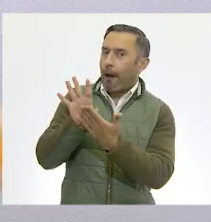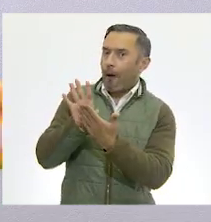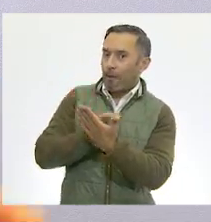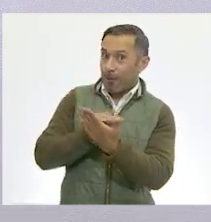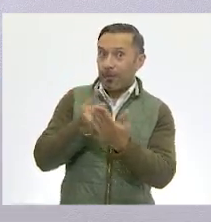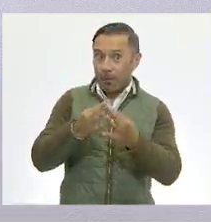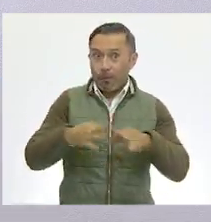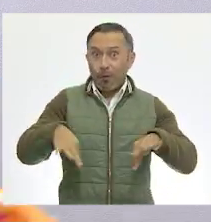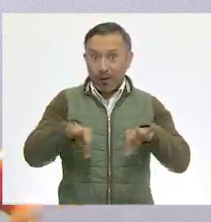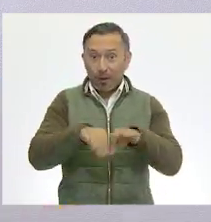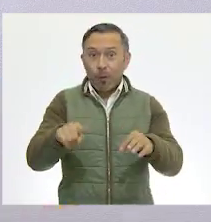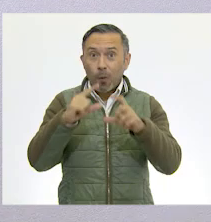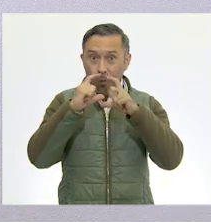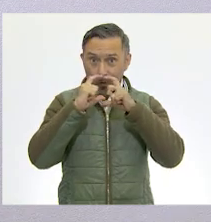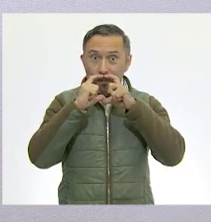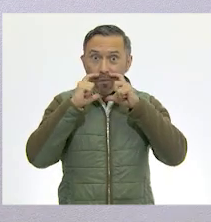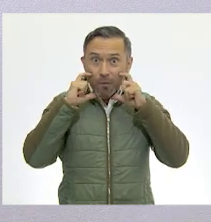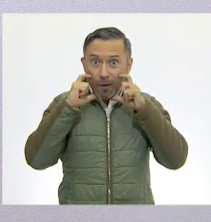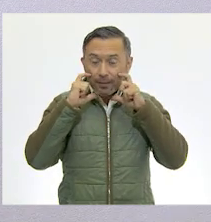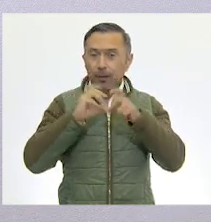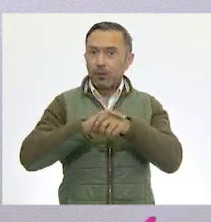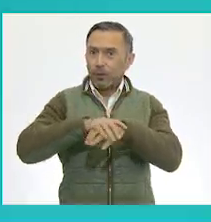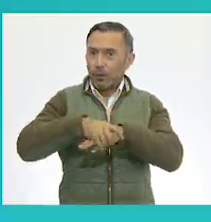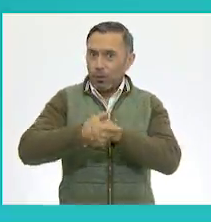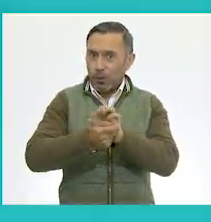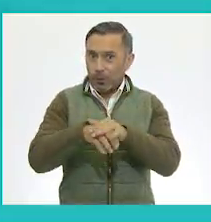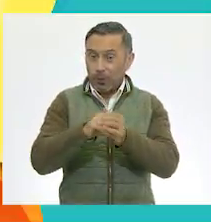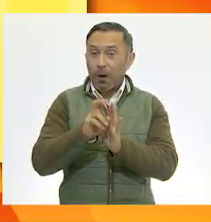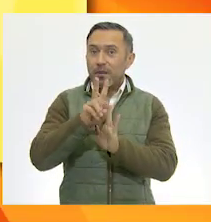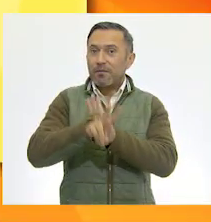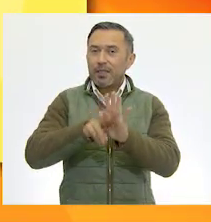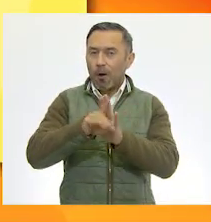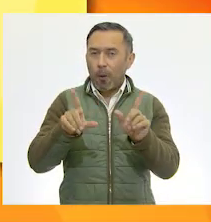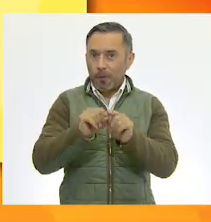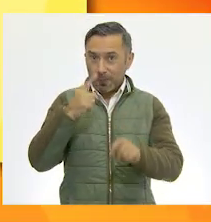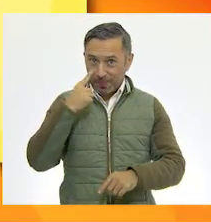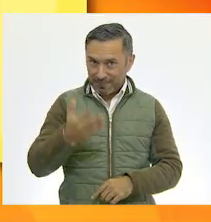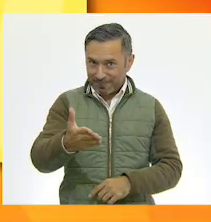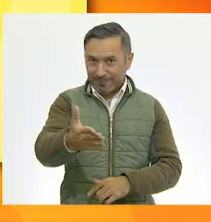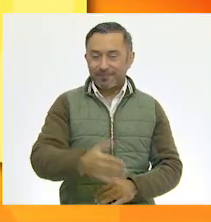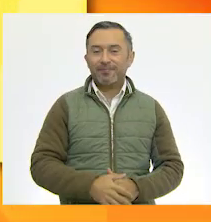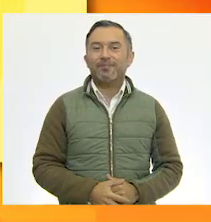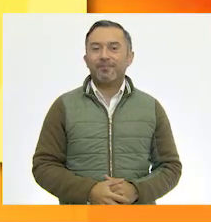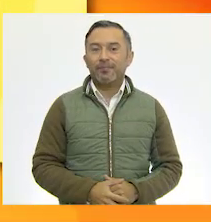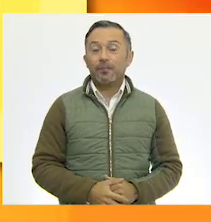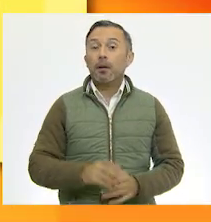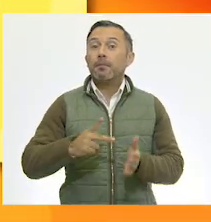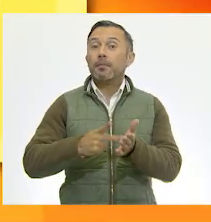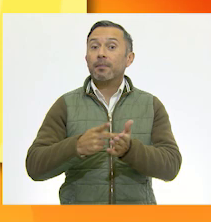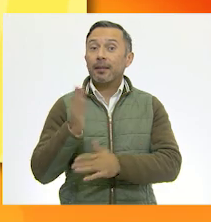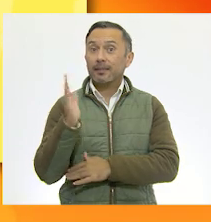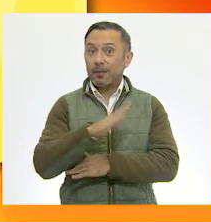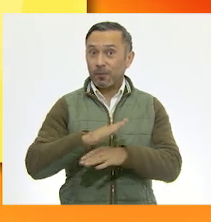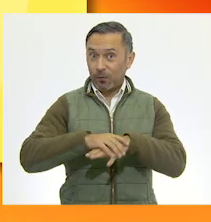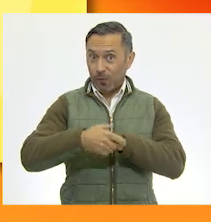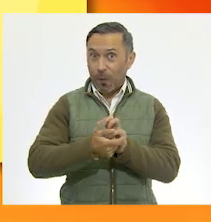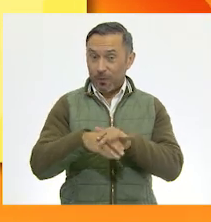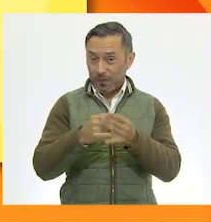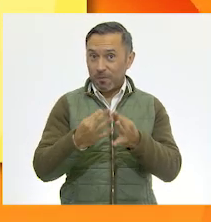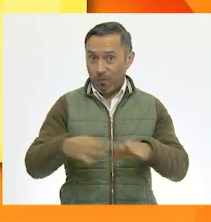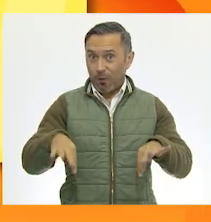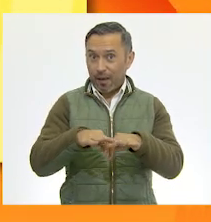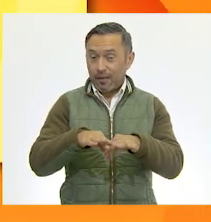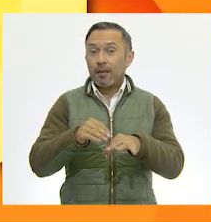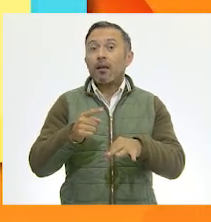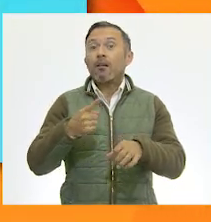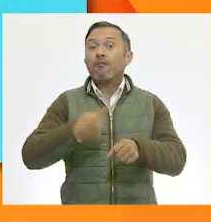manos como se muestra en la siguiente cápsula. Lavarnos las manos varias veces al día es importante para prevenir